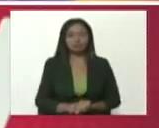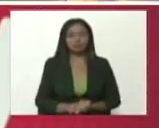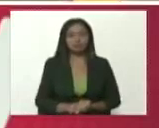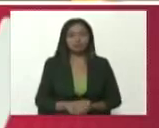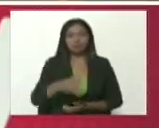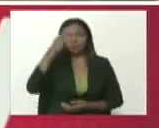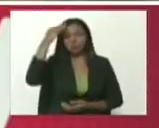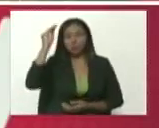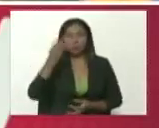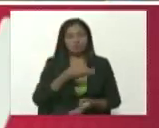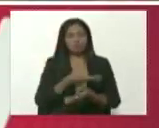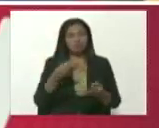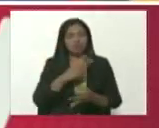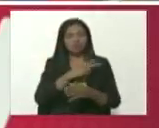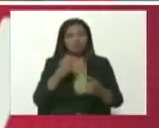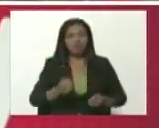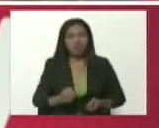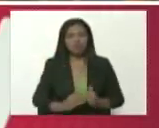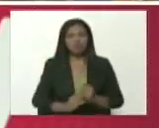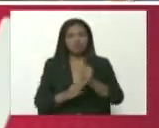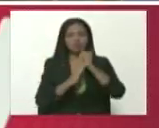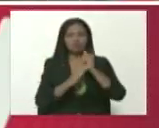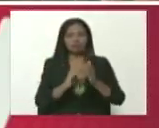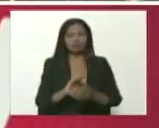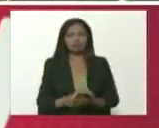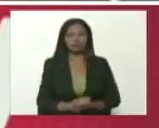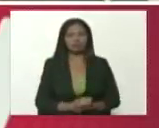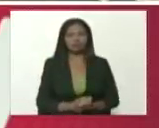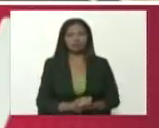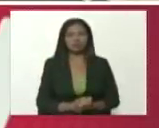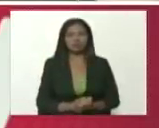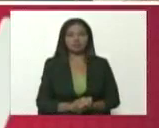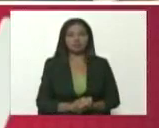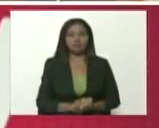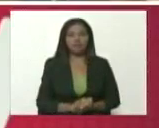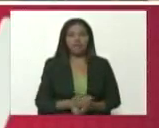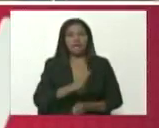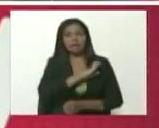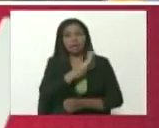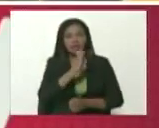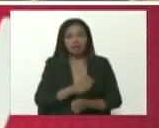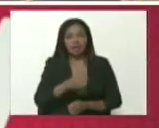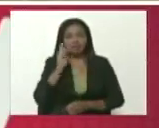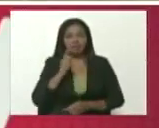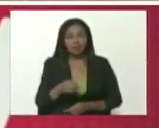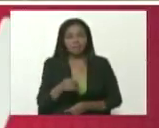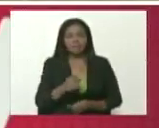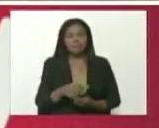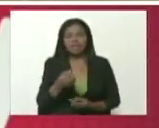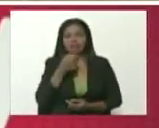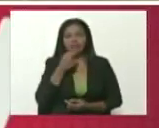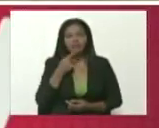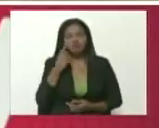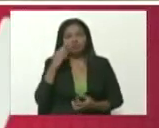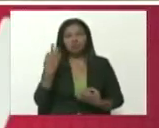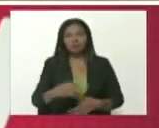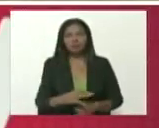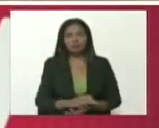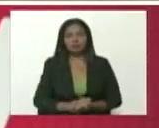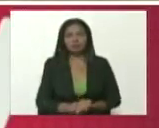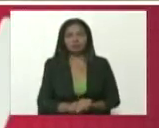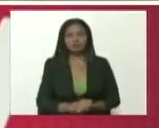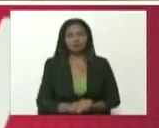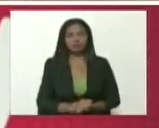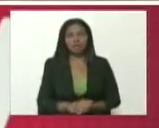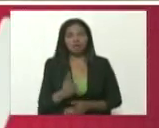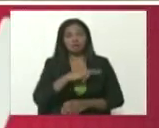Dios mío, tremenda lideresa, qué energía, qué hermosura,